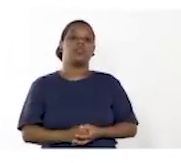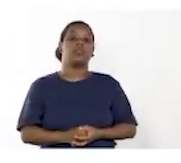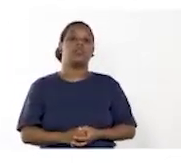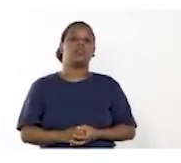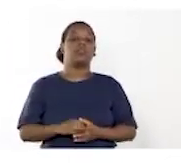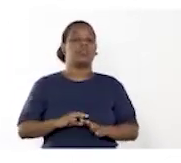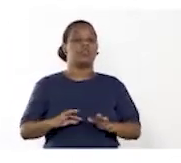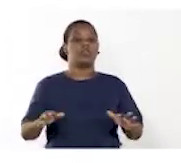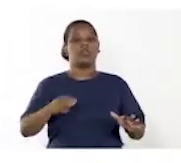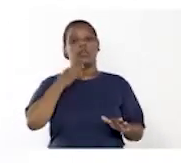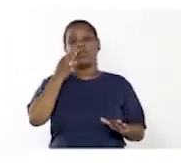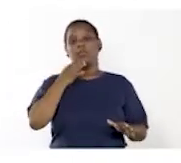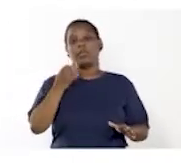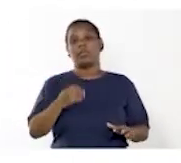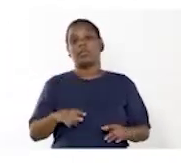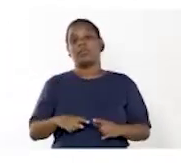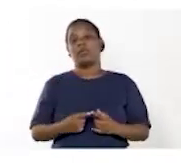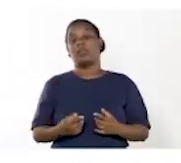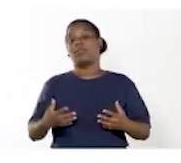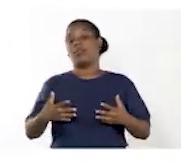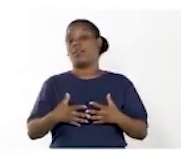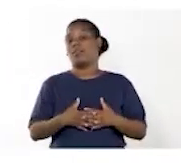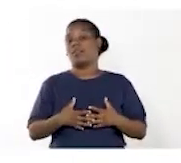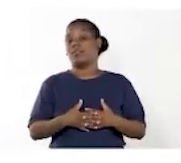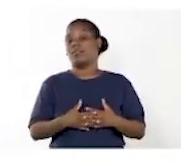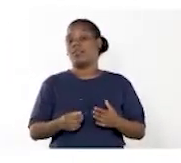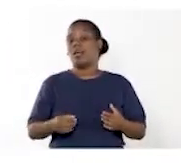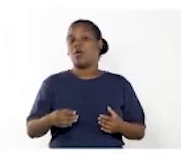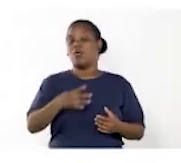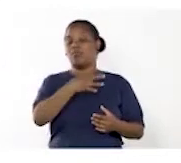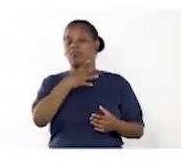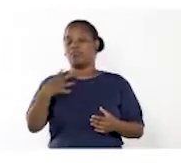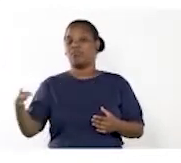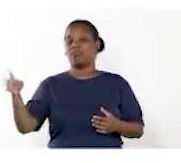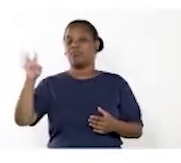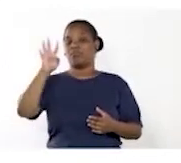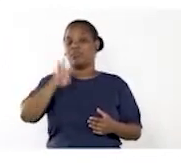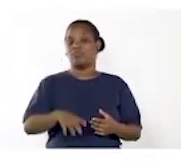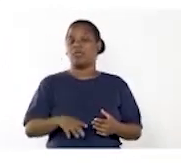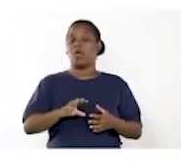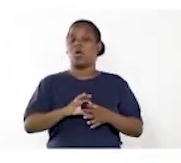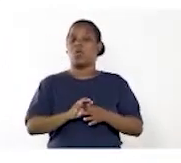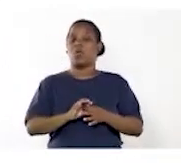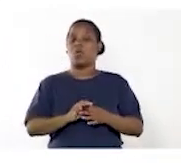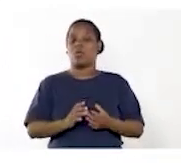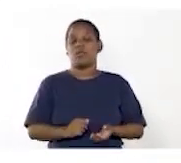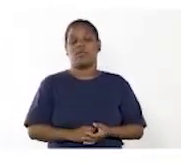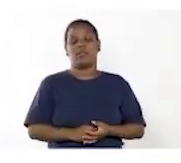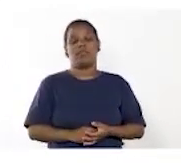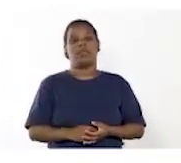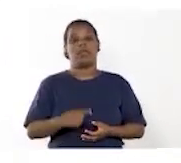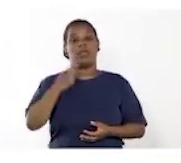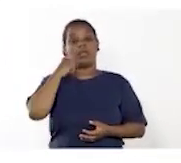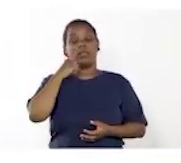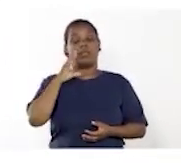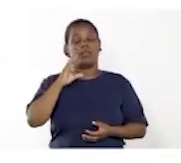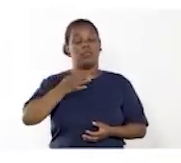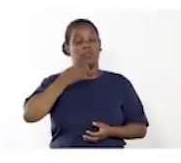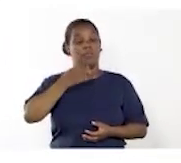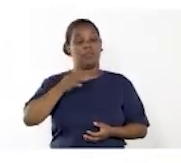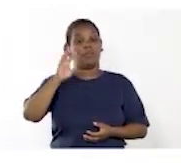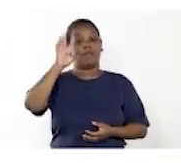fue explicado, pero están relacionados con las fajas geográficas. Aquí planteamos faja